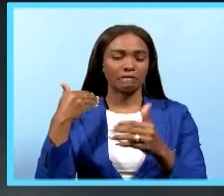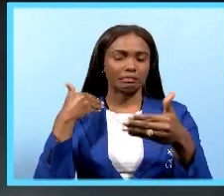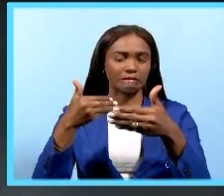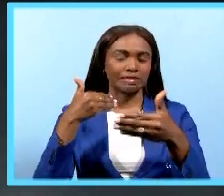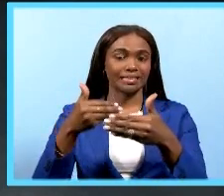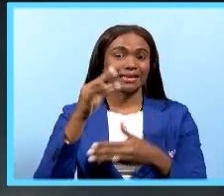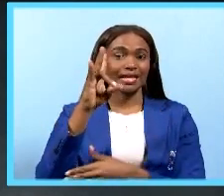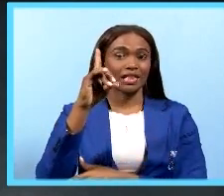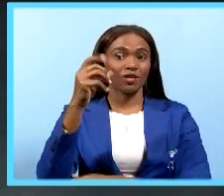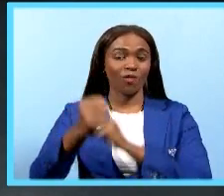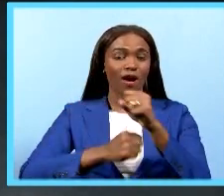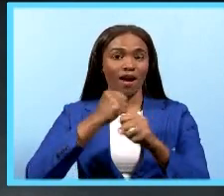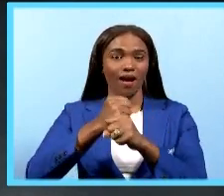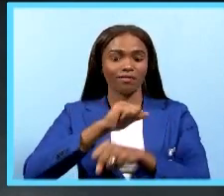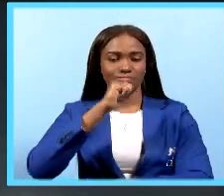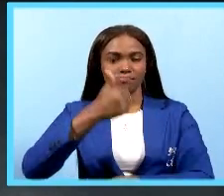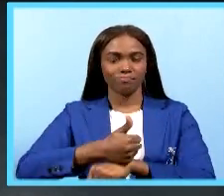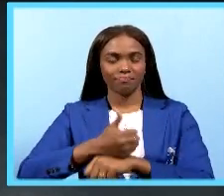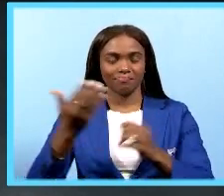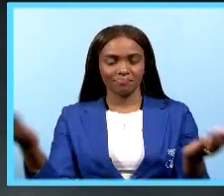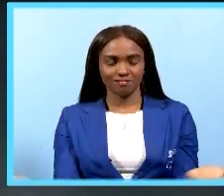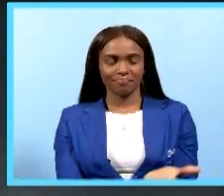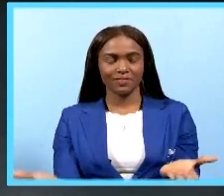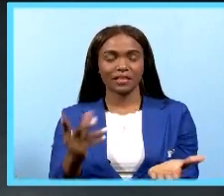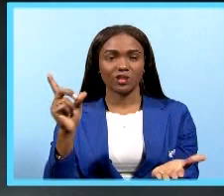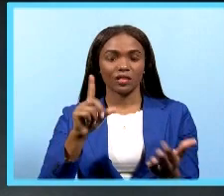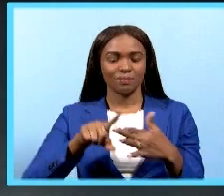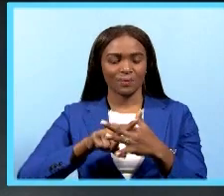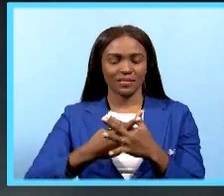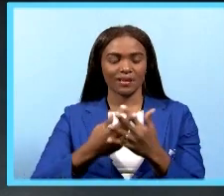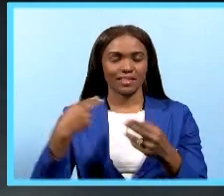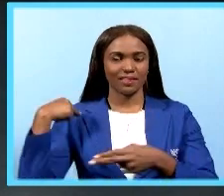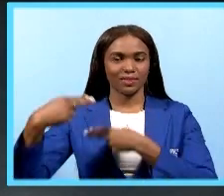al 71 aniversario, justo aquí donde